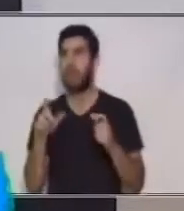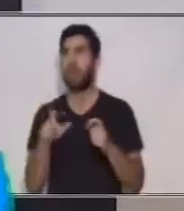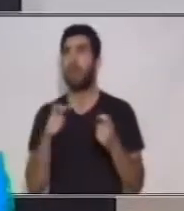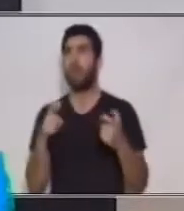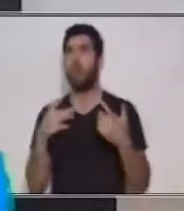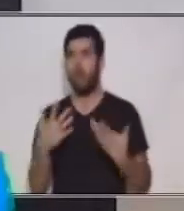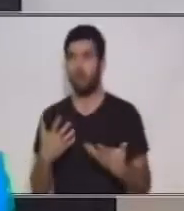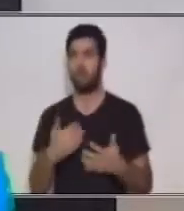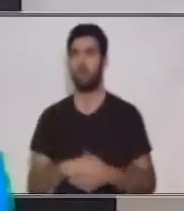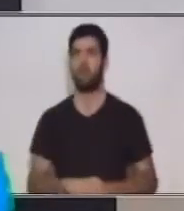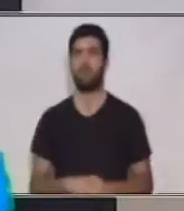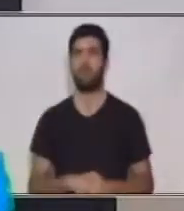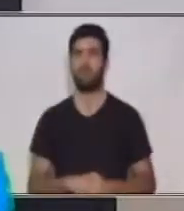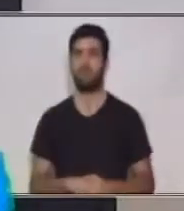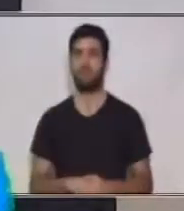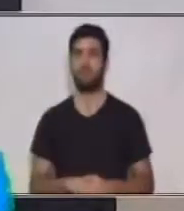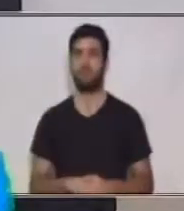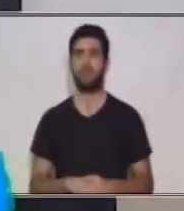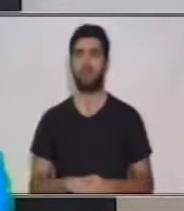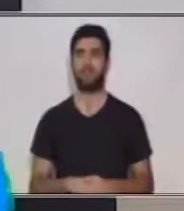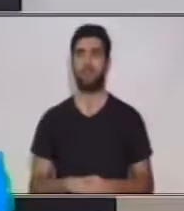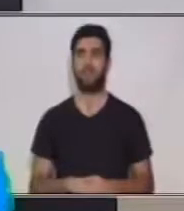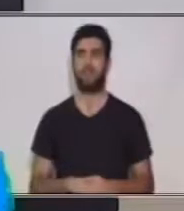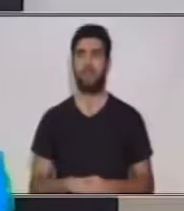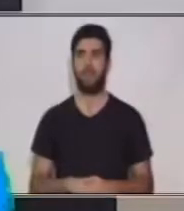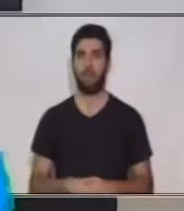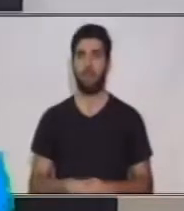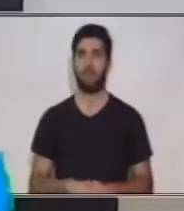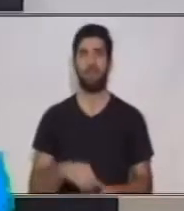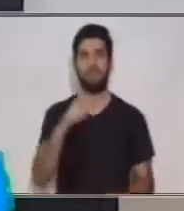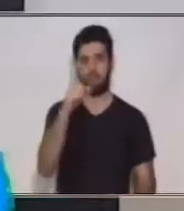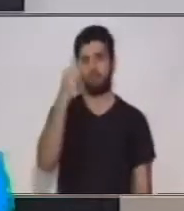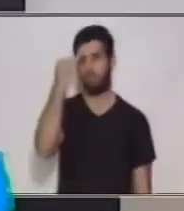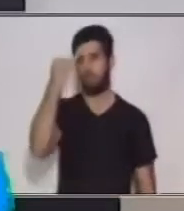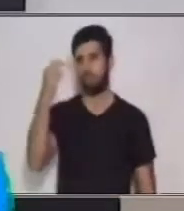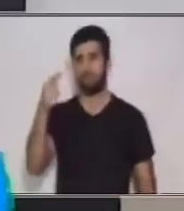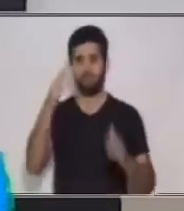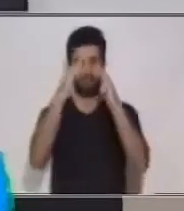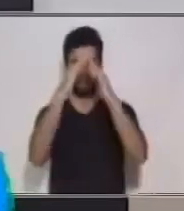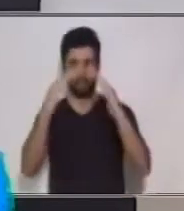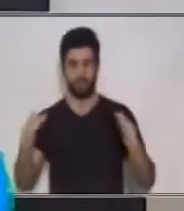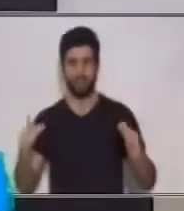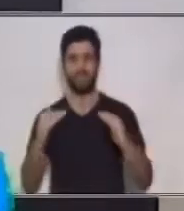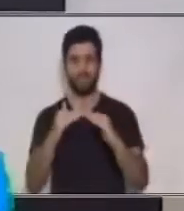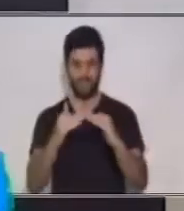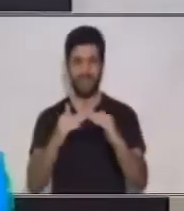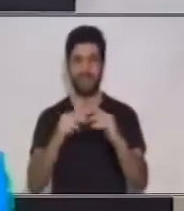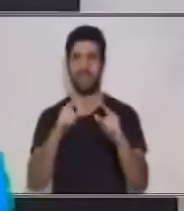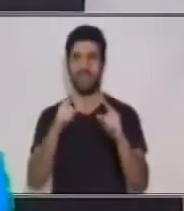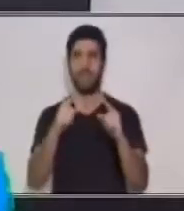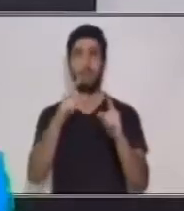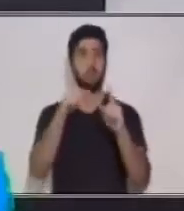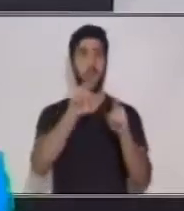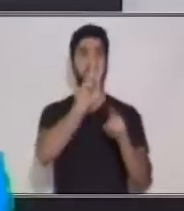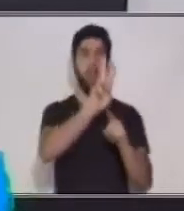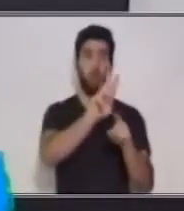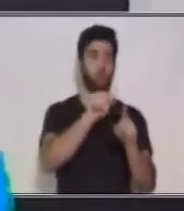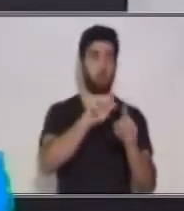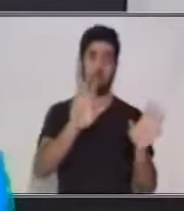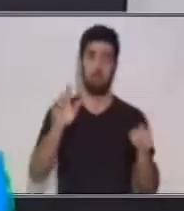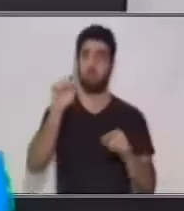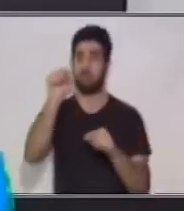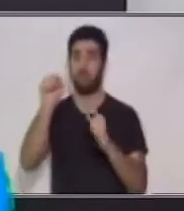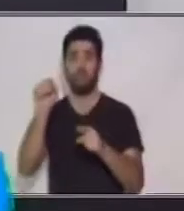que yo te digo que averigües el perímetro de este triángulo, que es un triángulo equilátero, y te doy solo una de